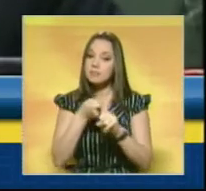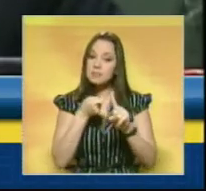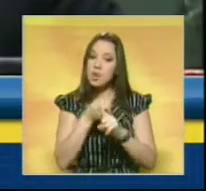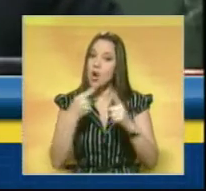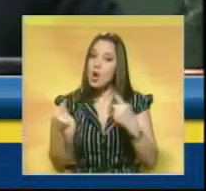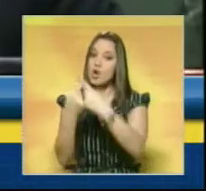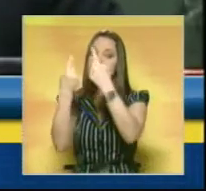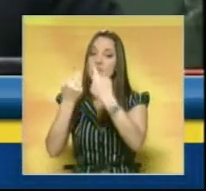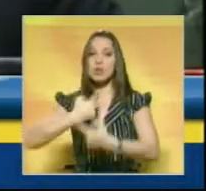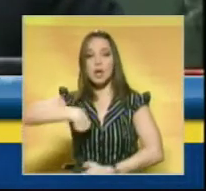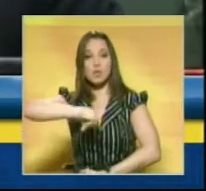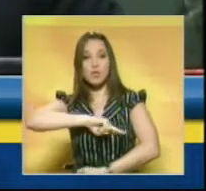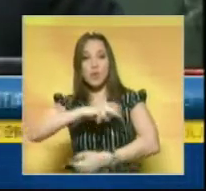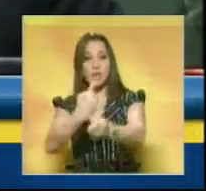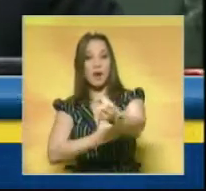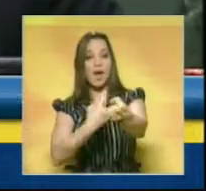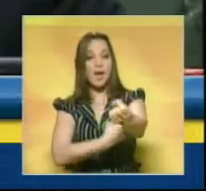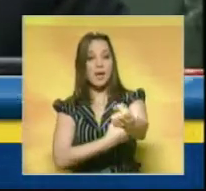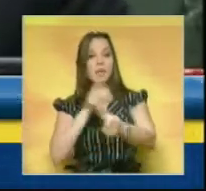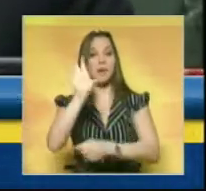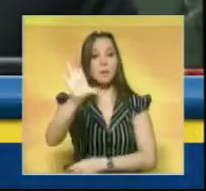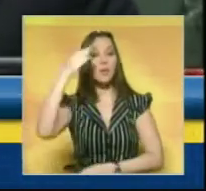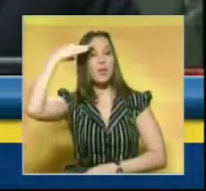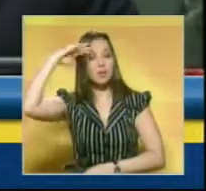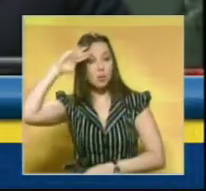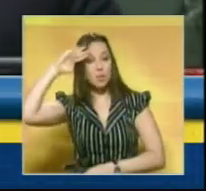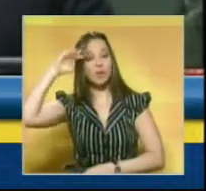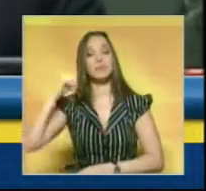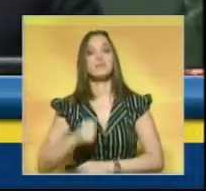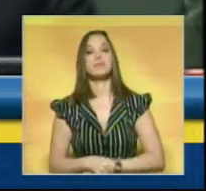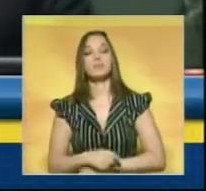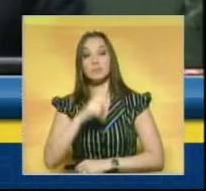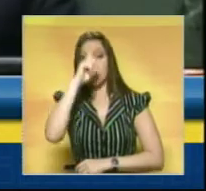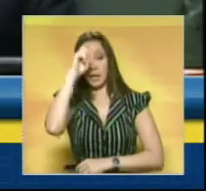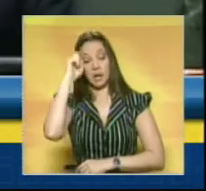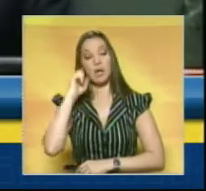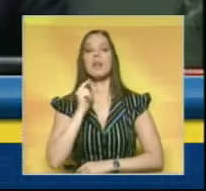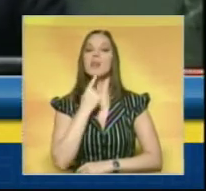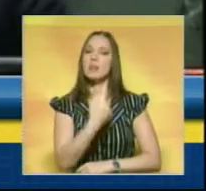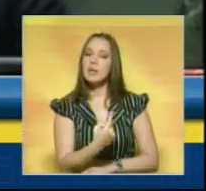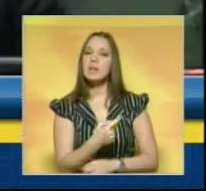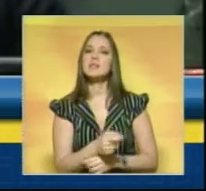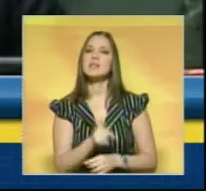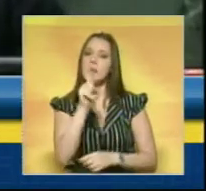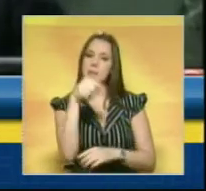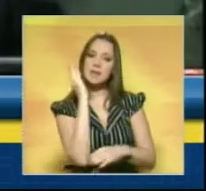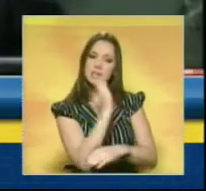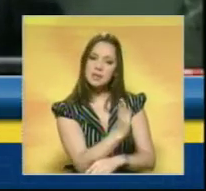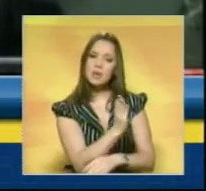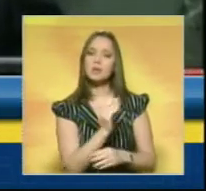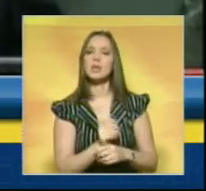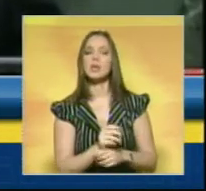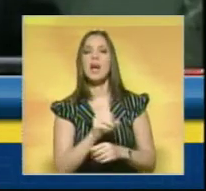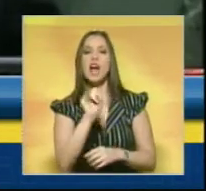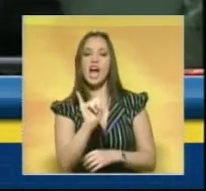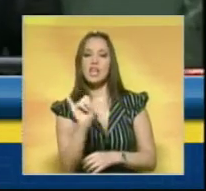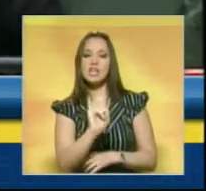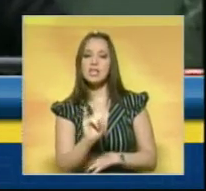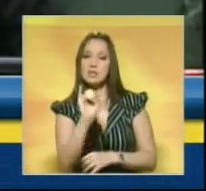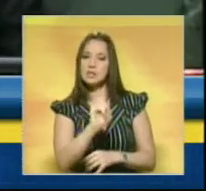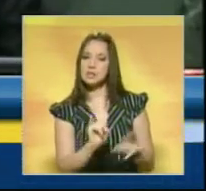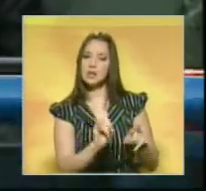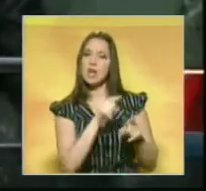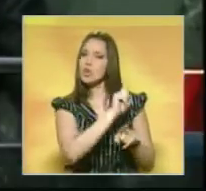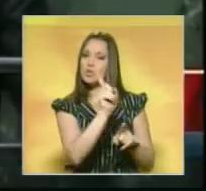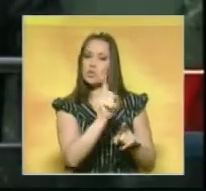hay contra nuestra hermana Cuba? Maduro rechazó que se condenen los recientes asesinatos por parte de ISIS y no las muertes provocadas por